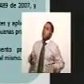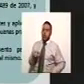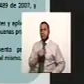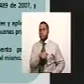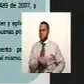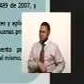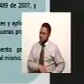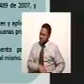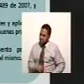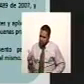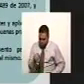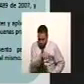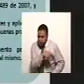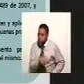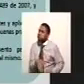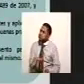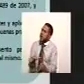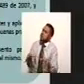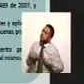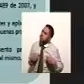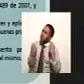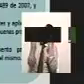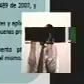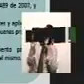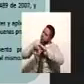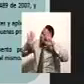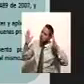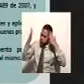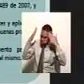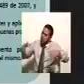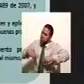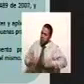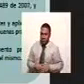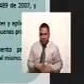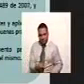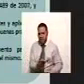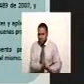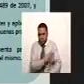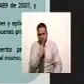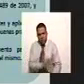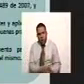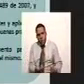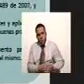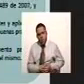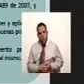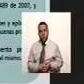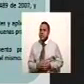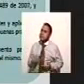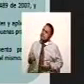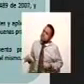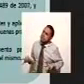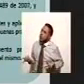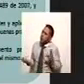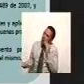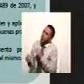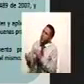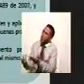están aceptando, porque además aceptaron el desmonte de la tabla de fletes buscando mejores incentivos de